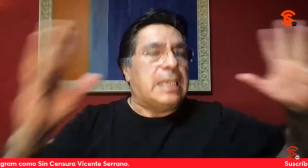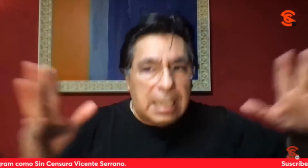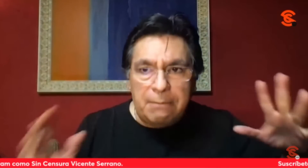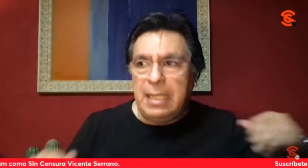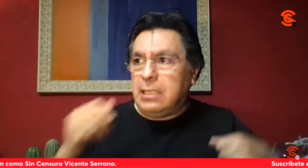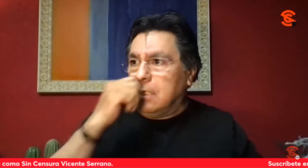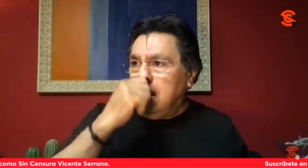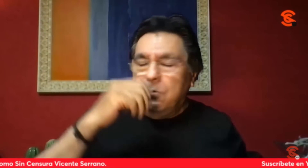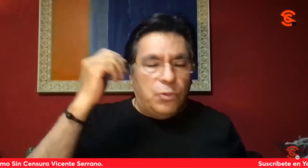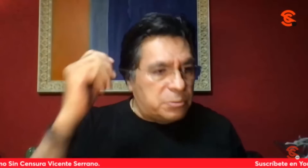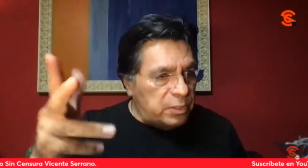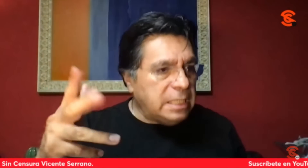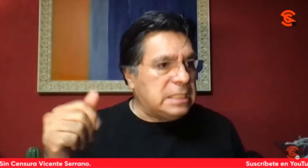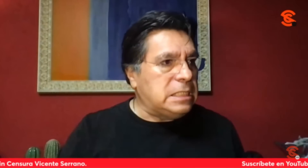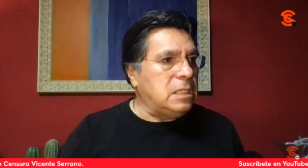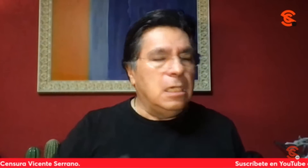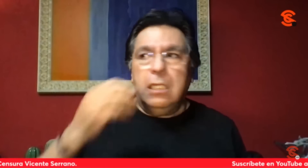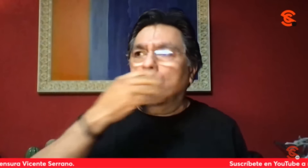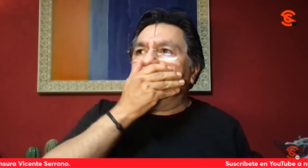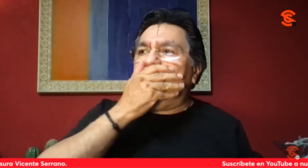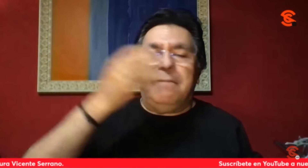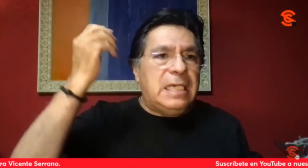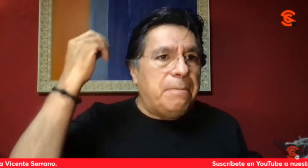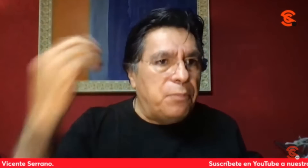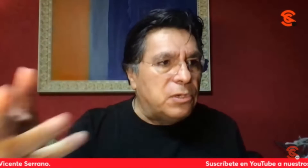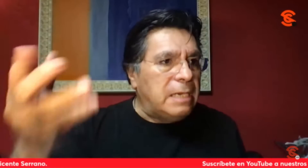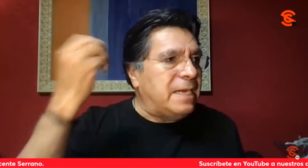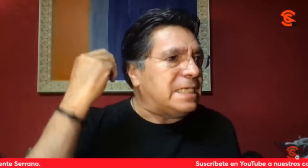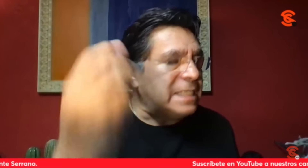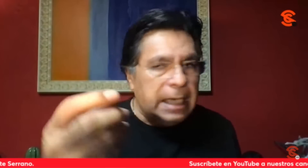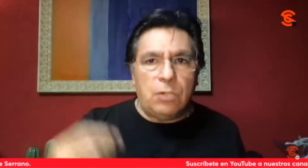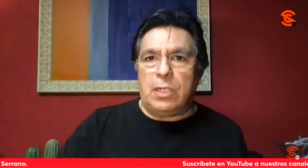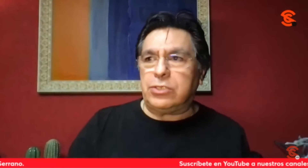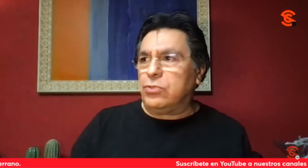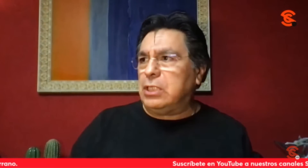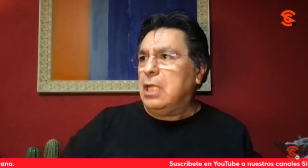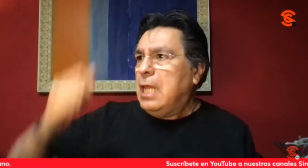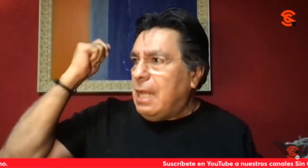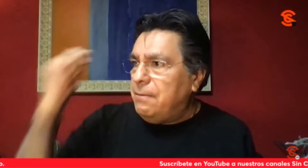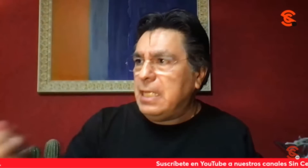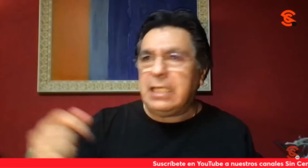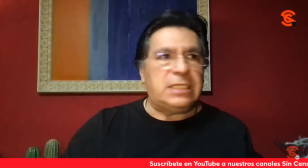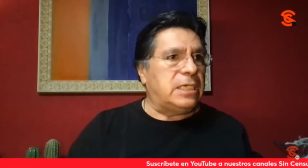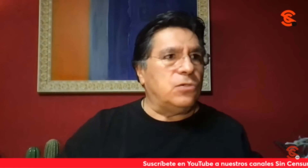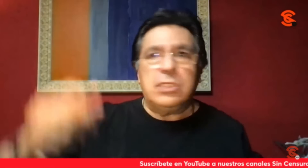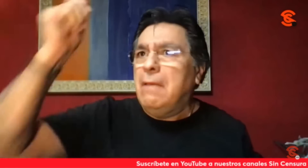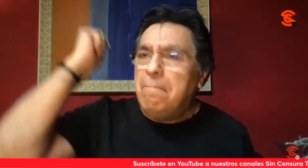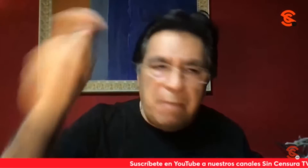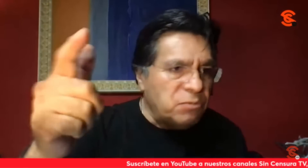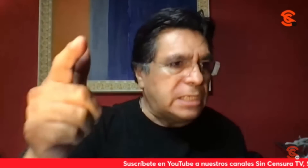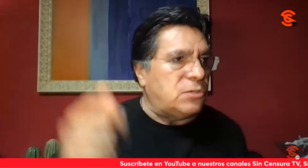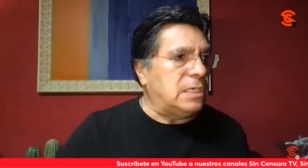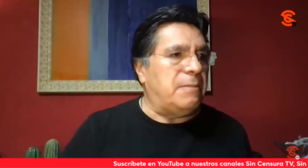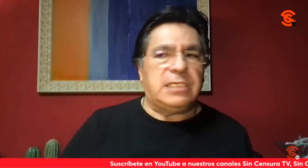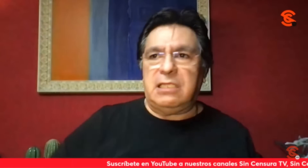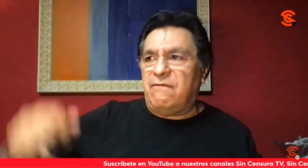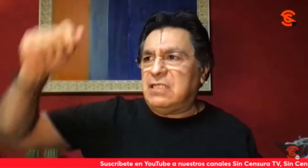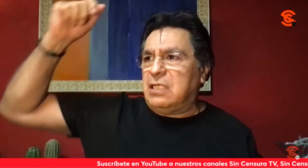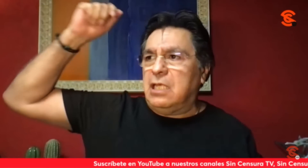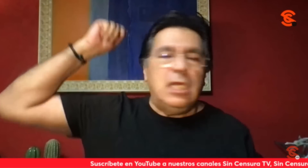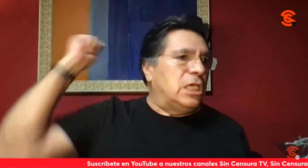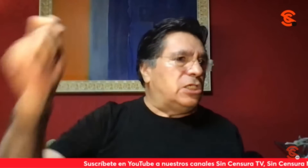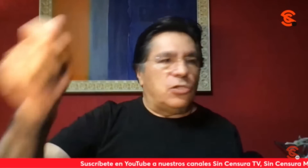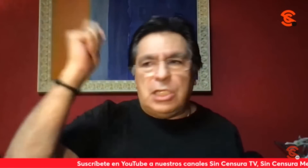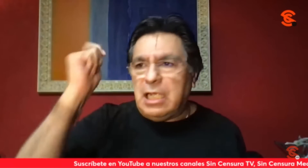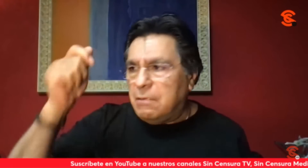dice, en la madre, pues puede sí, oye, le van a hacer algo a Xóchitl, habría que hacernos, vamos a hacer una marcha en